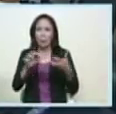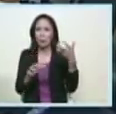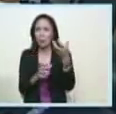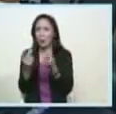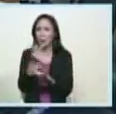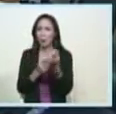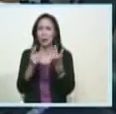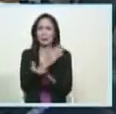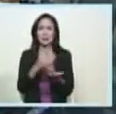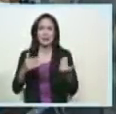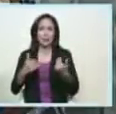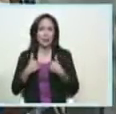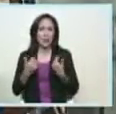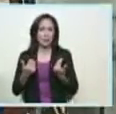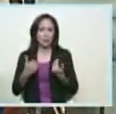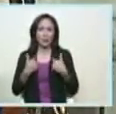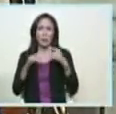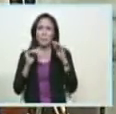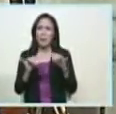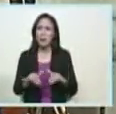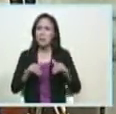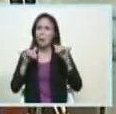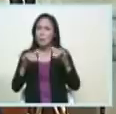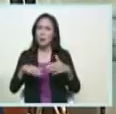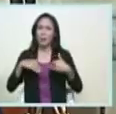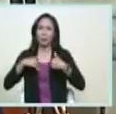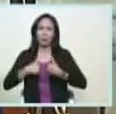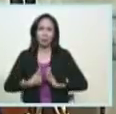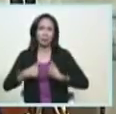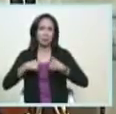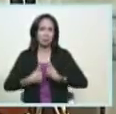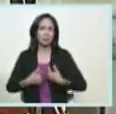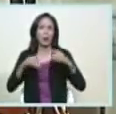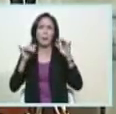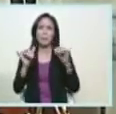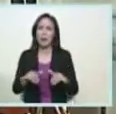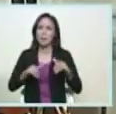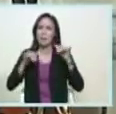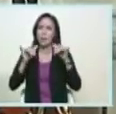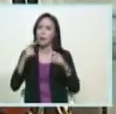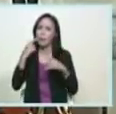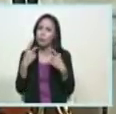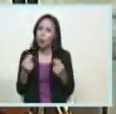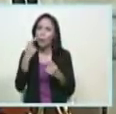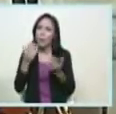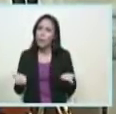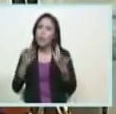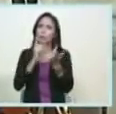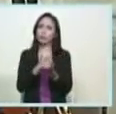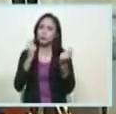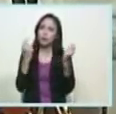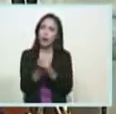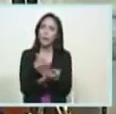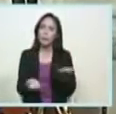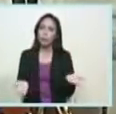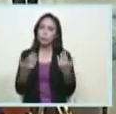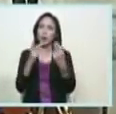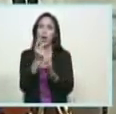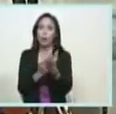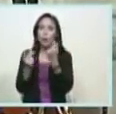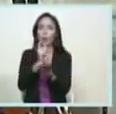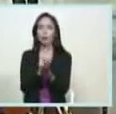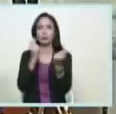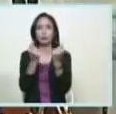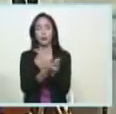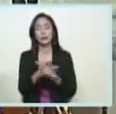con la agonía permanente del agotamiento del modelo petrolero no vamos a un gran cambio económico que